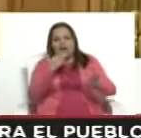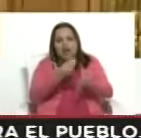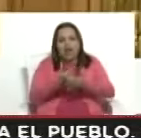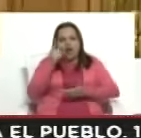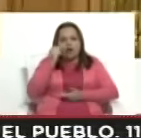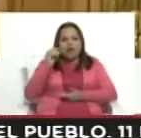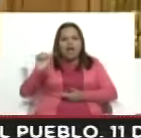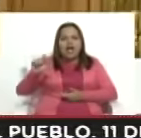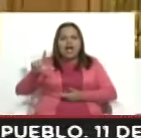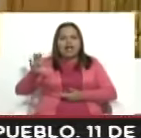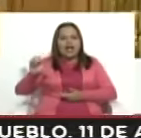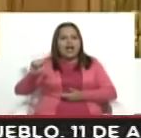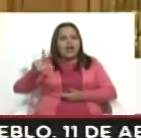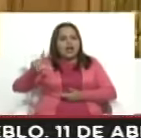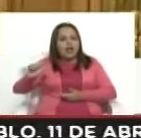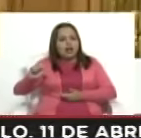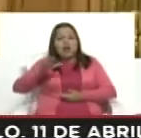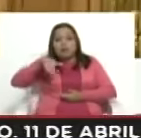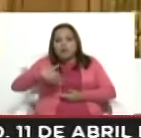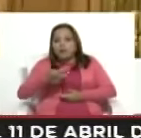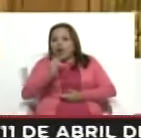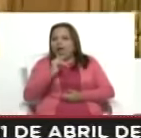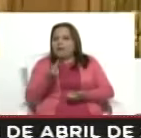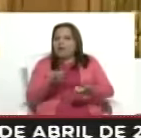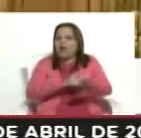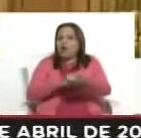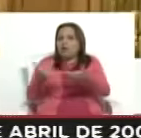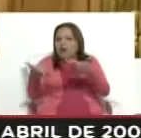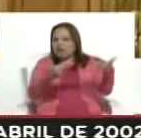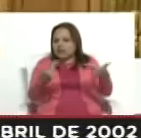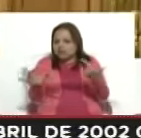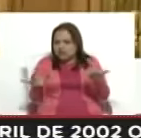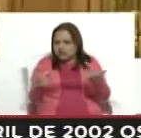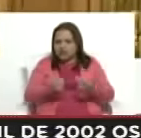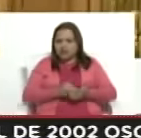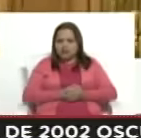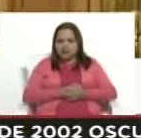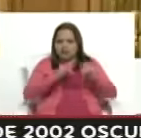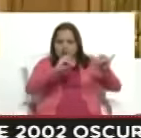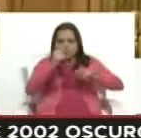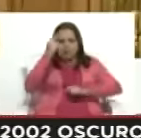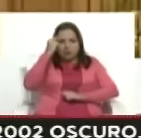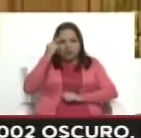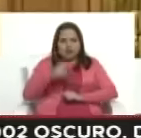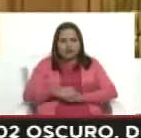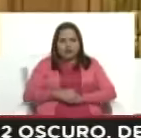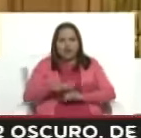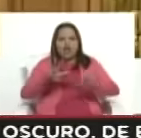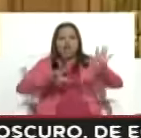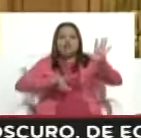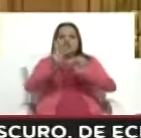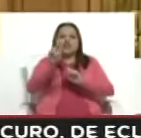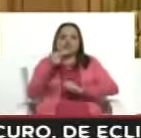sea que pudo haber habido una matanza ese día. 12 de octubre